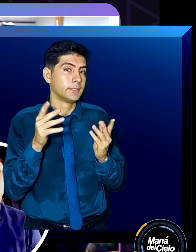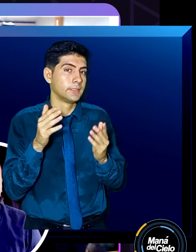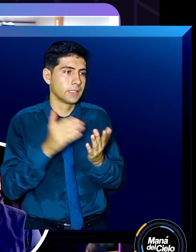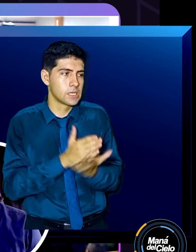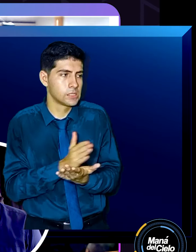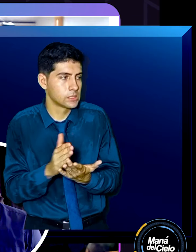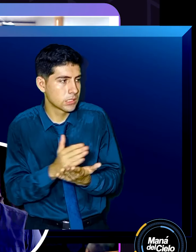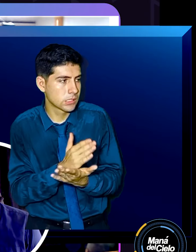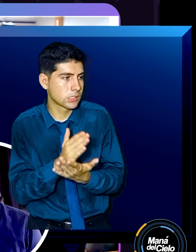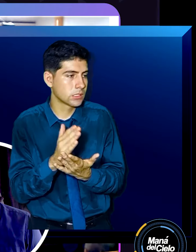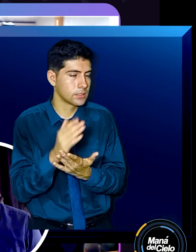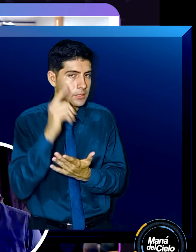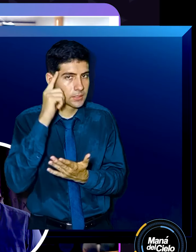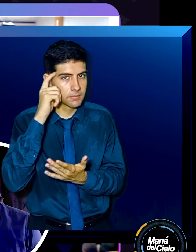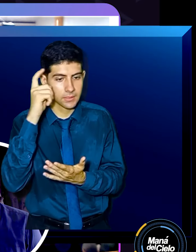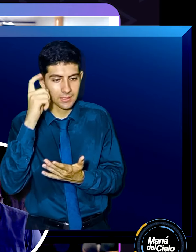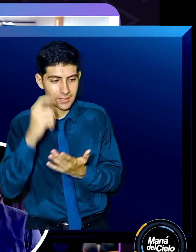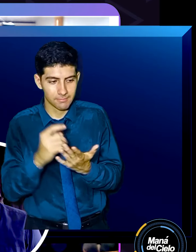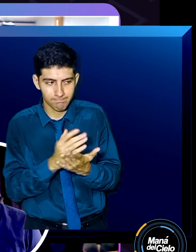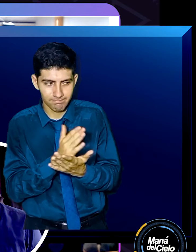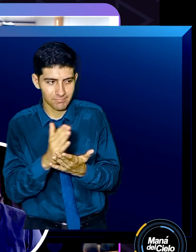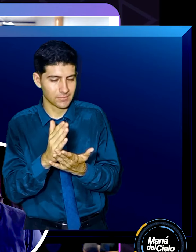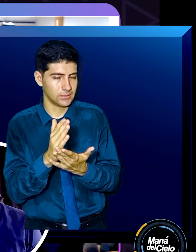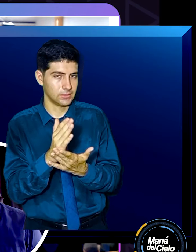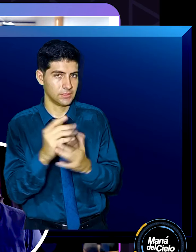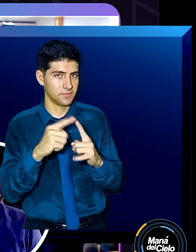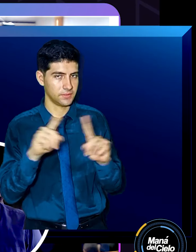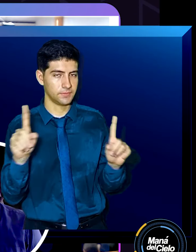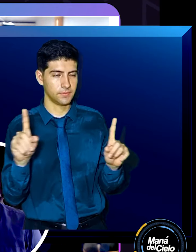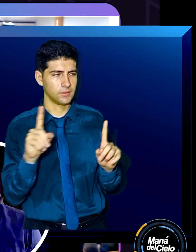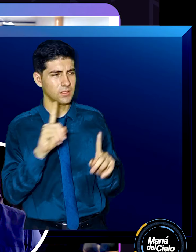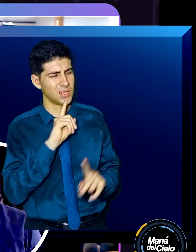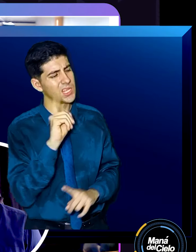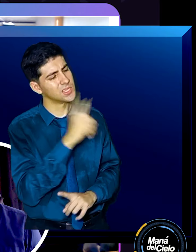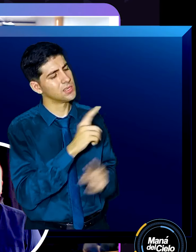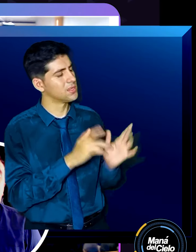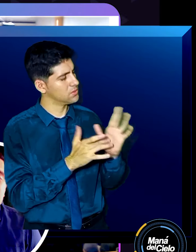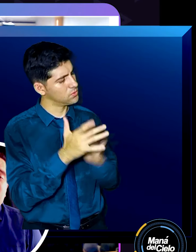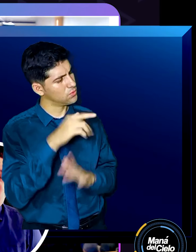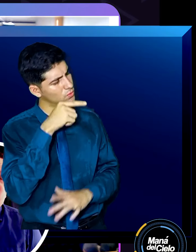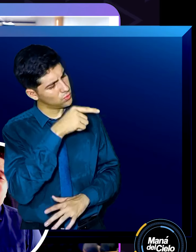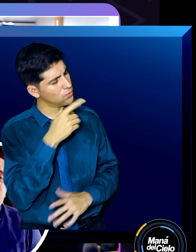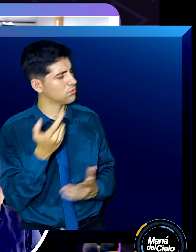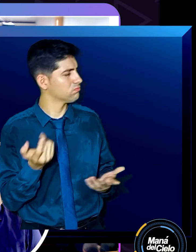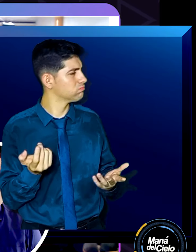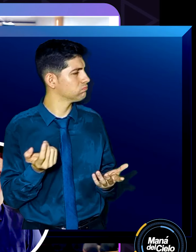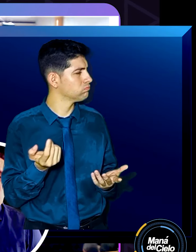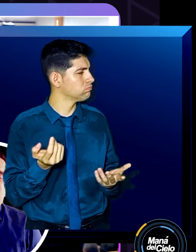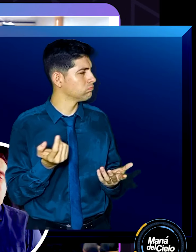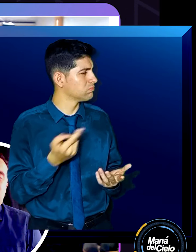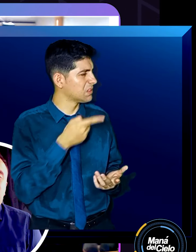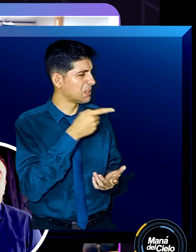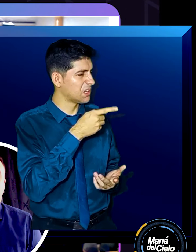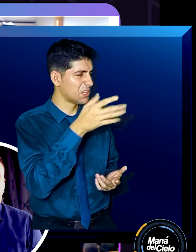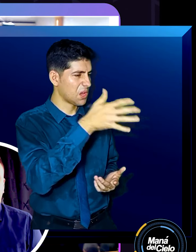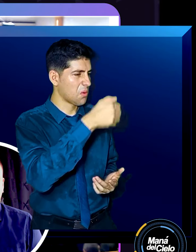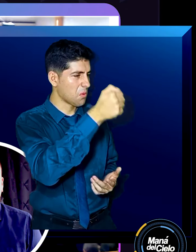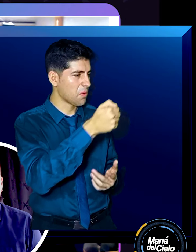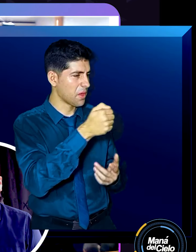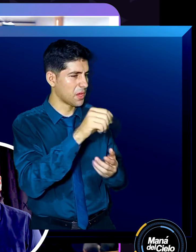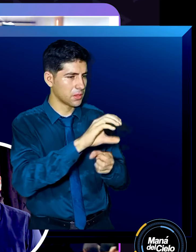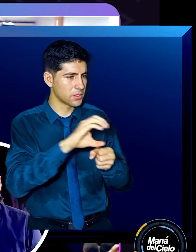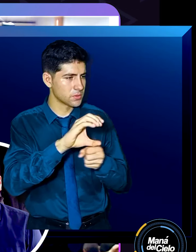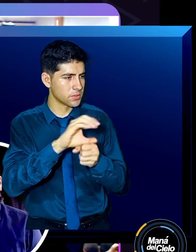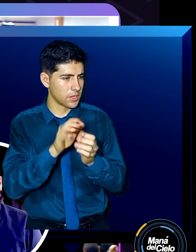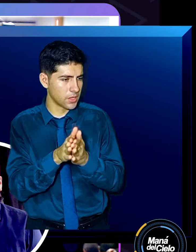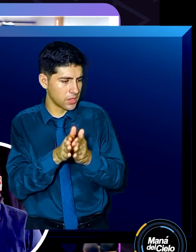porque piensa en otra dimensión a la que le están hablando. Ella dice, tú que eres judío, me vas a pedir agua a mí,